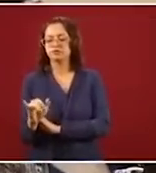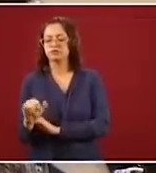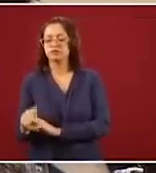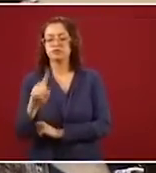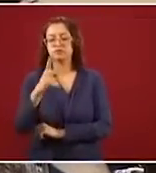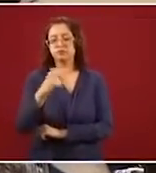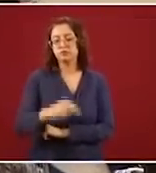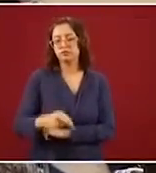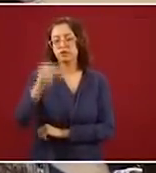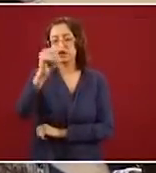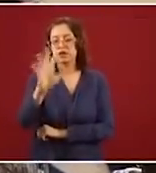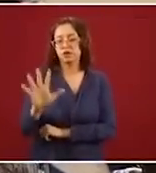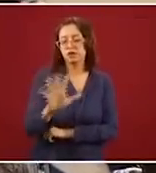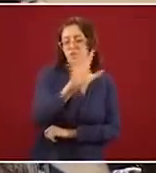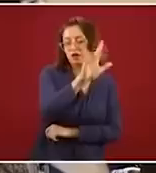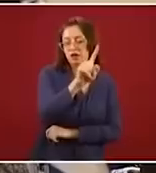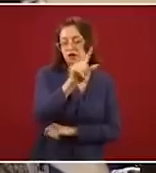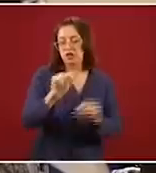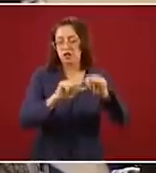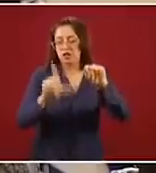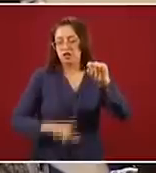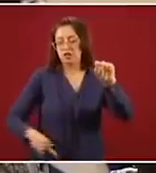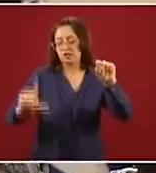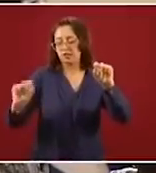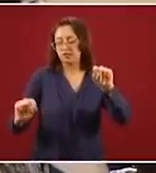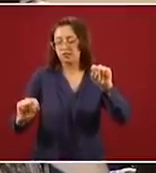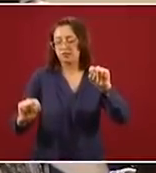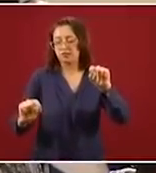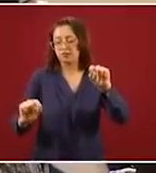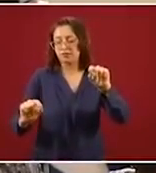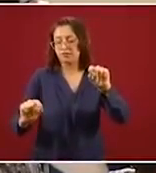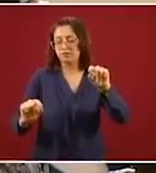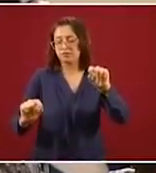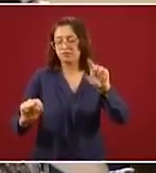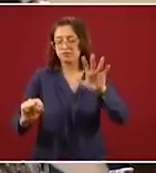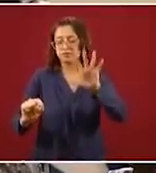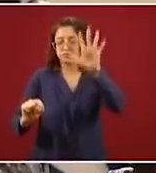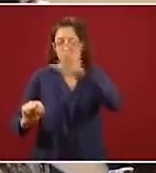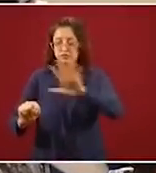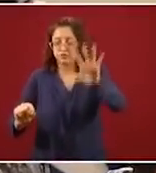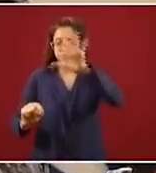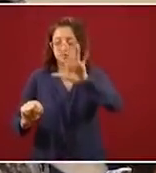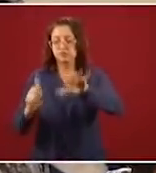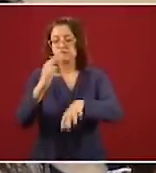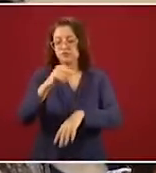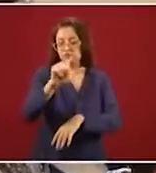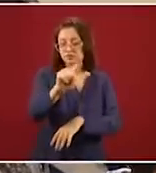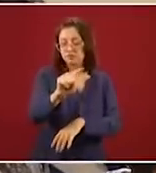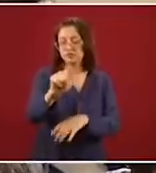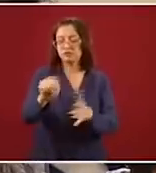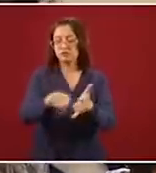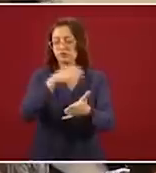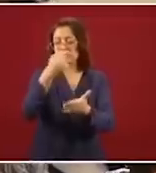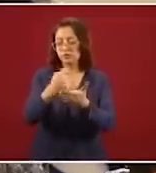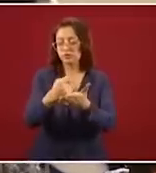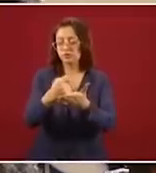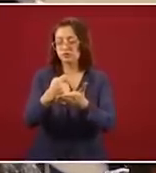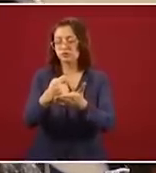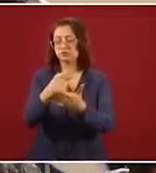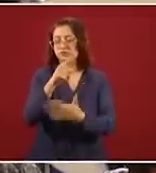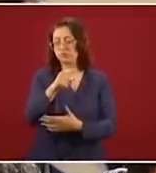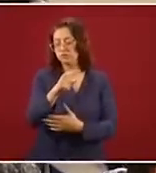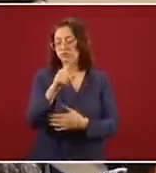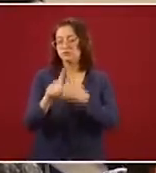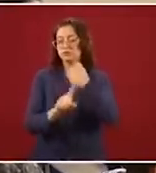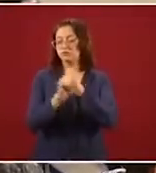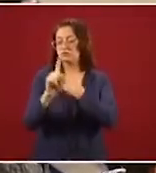México, también en la región, pues en Nuevo León, en Tamaulipas, se ha registrado un